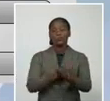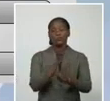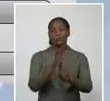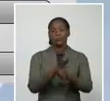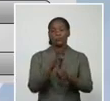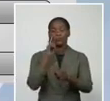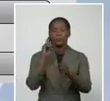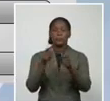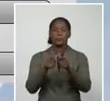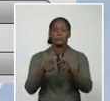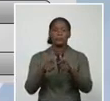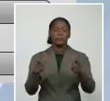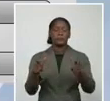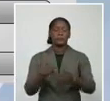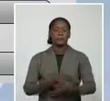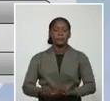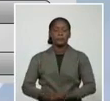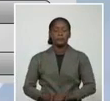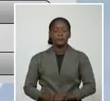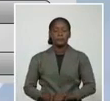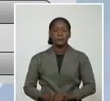de casos activos,